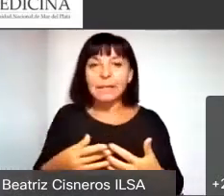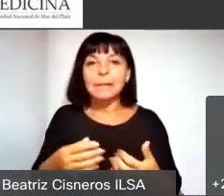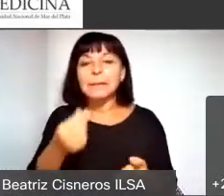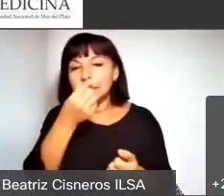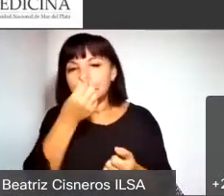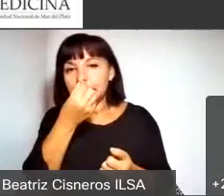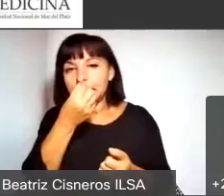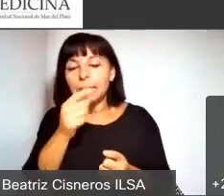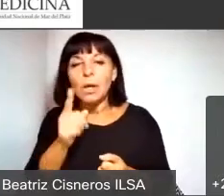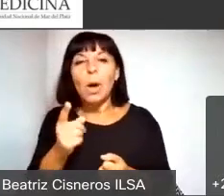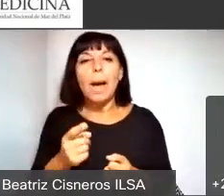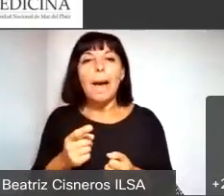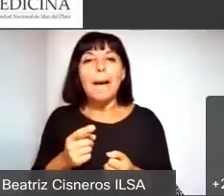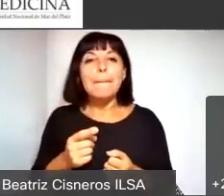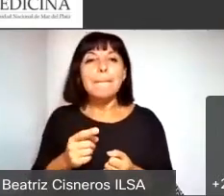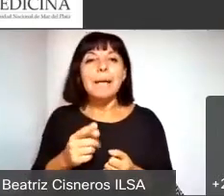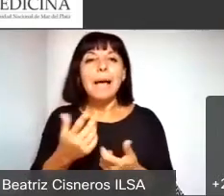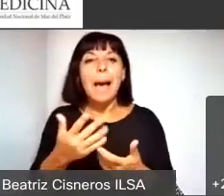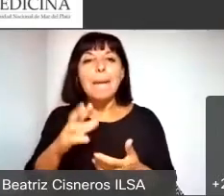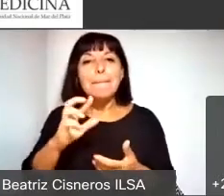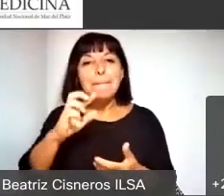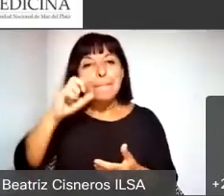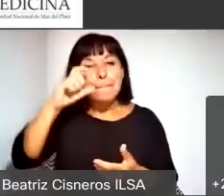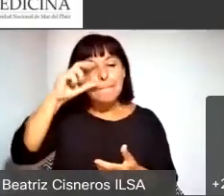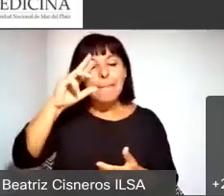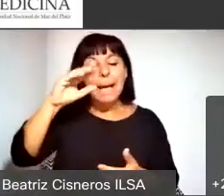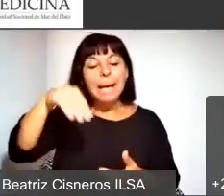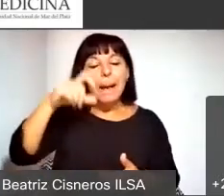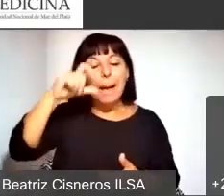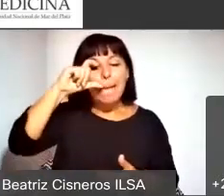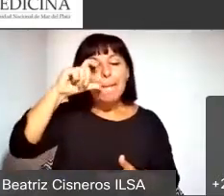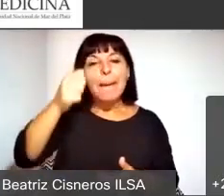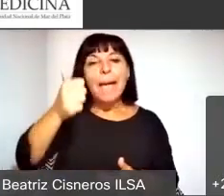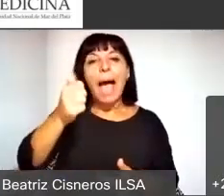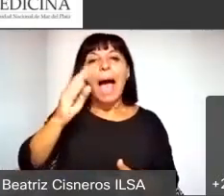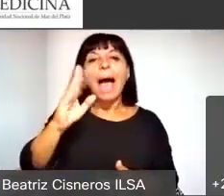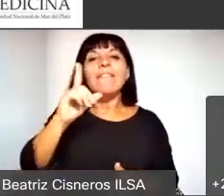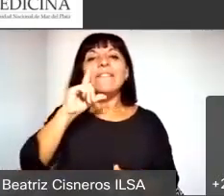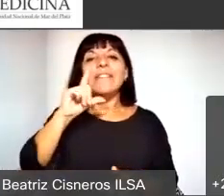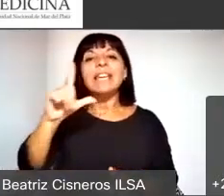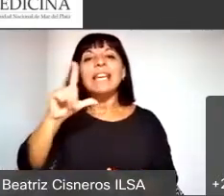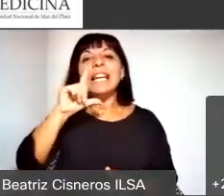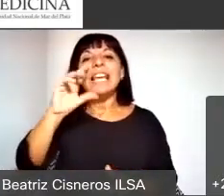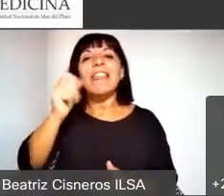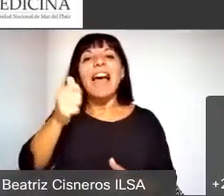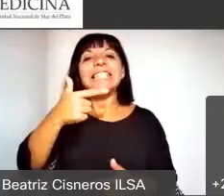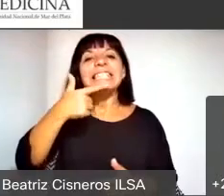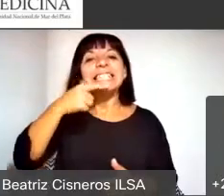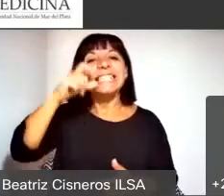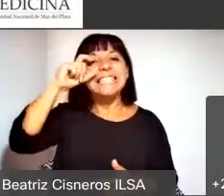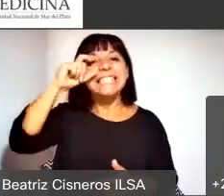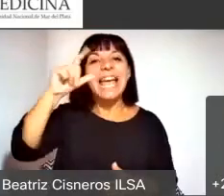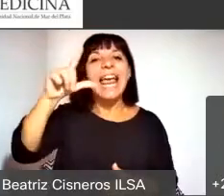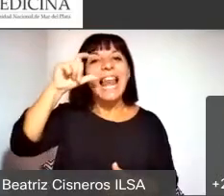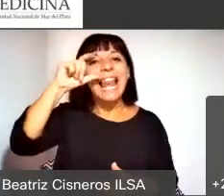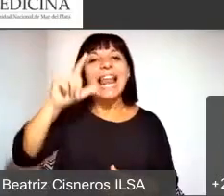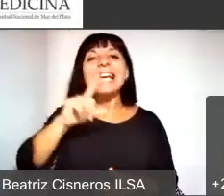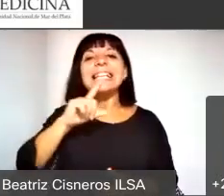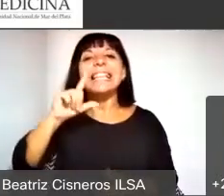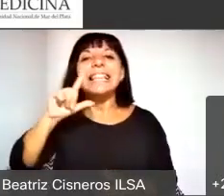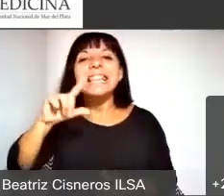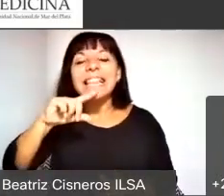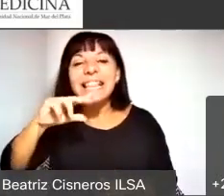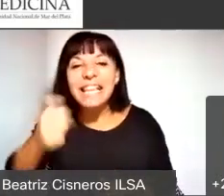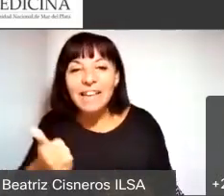plasmática que es la permeabilidad selectiva, que consiste en regular el tránsito de sustancias a través de la misma. La